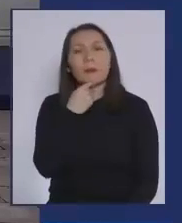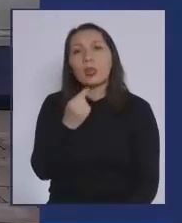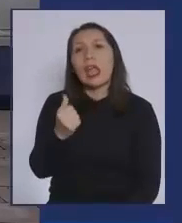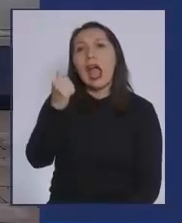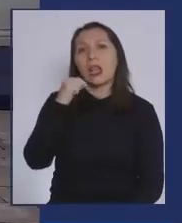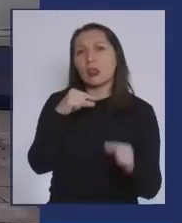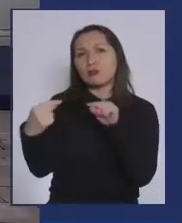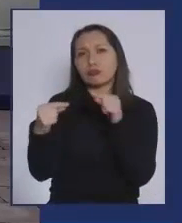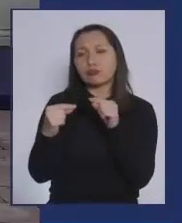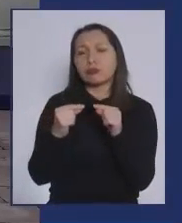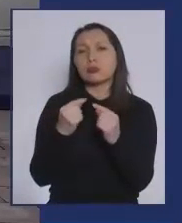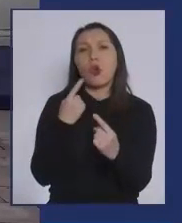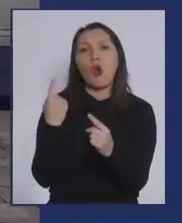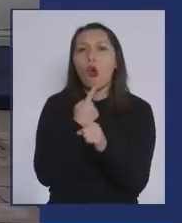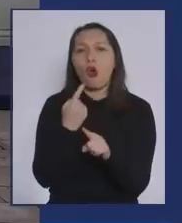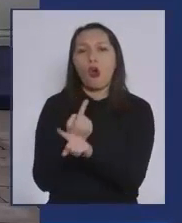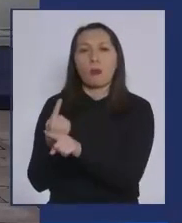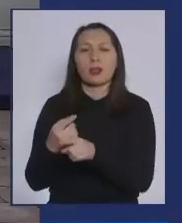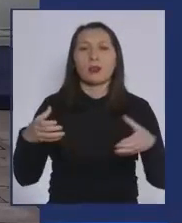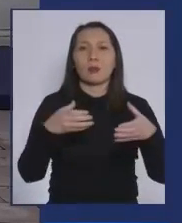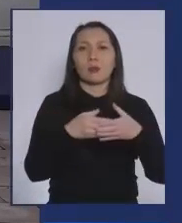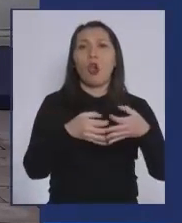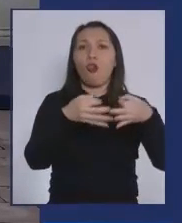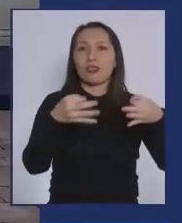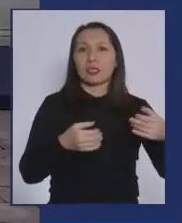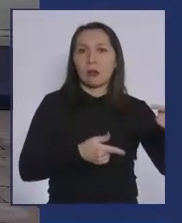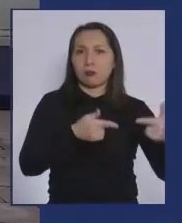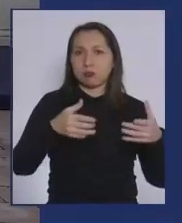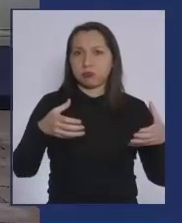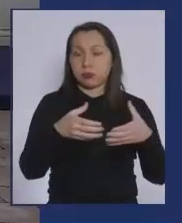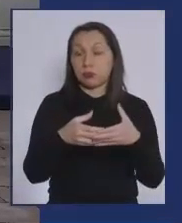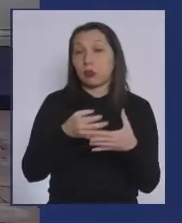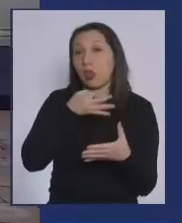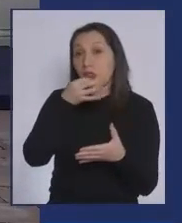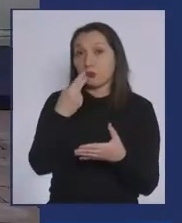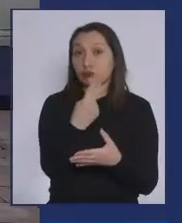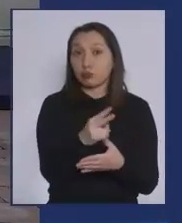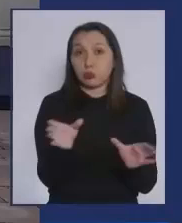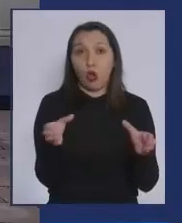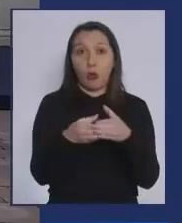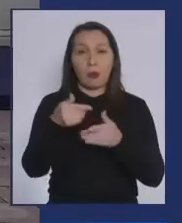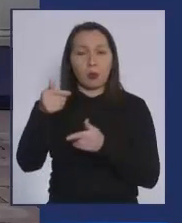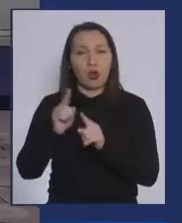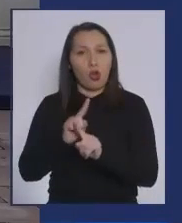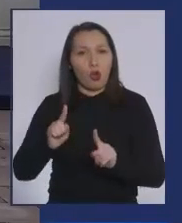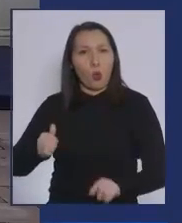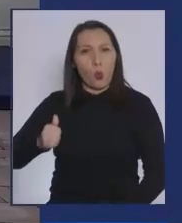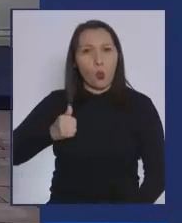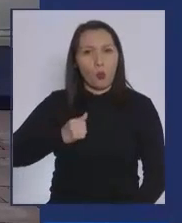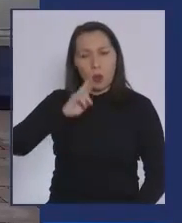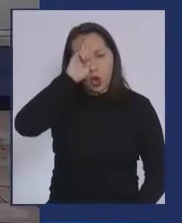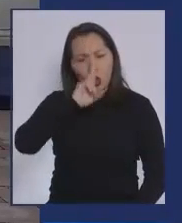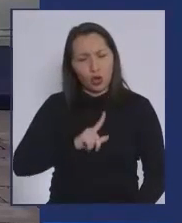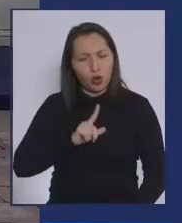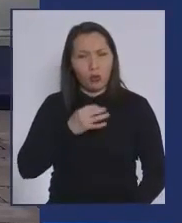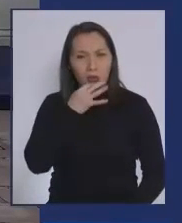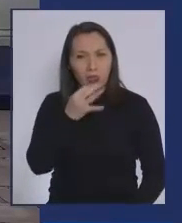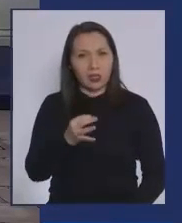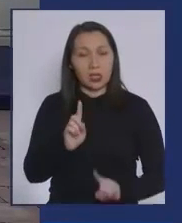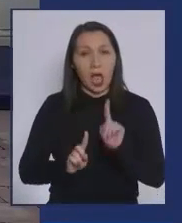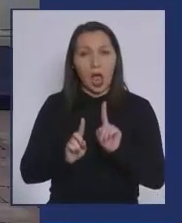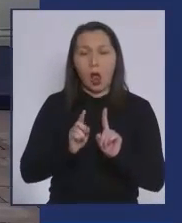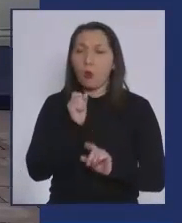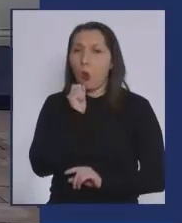le vio enviar algo directo con los partidos del oficialismo es un comité político no está cumpliendo su rol como han acusado